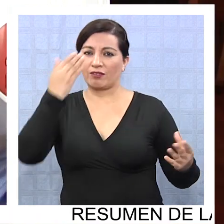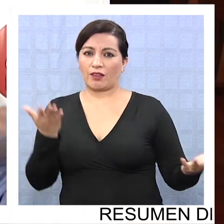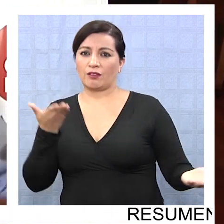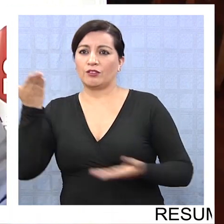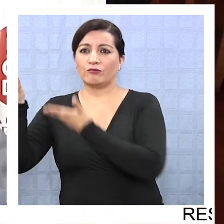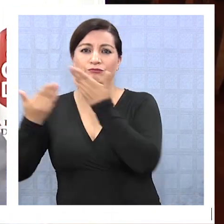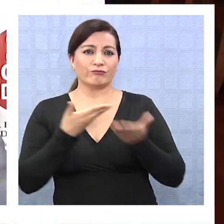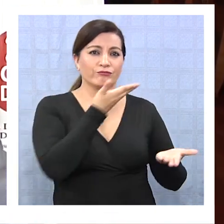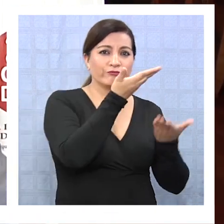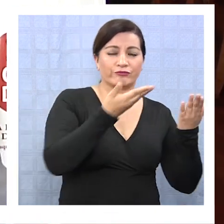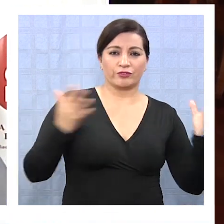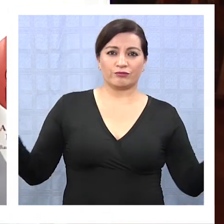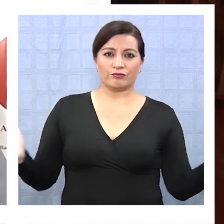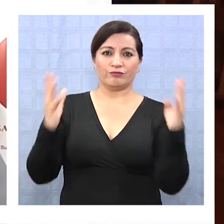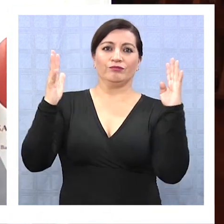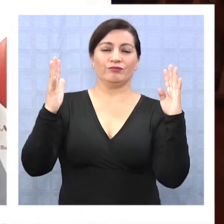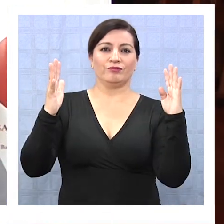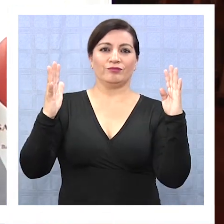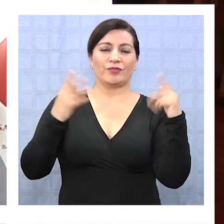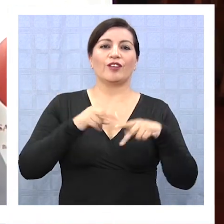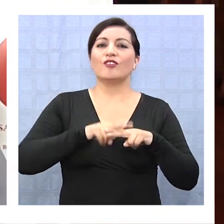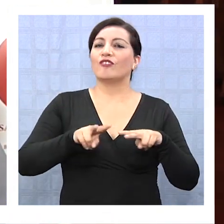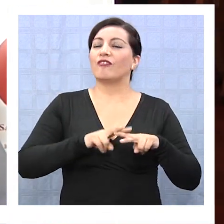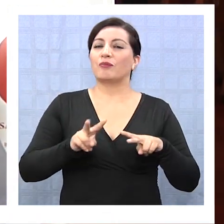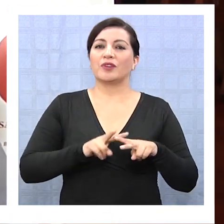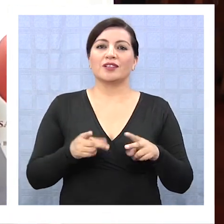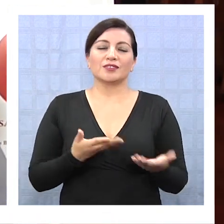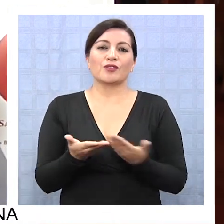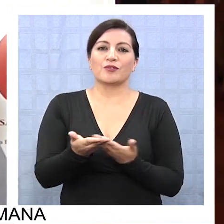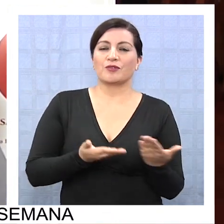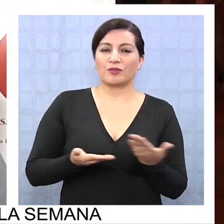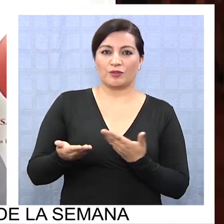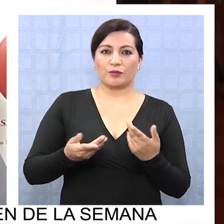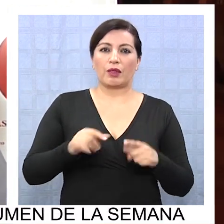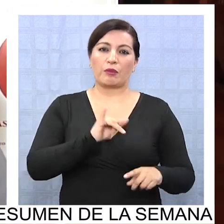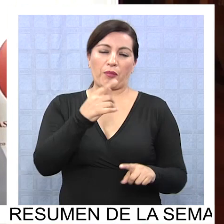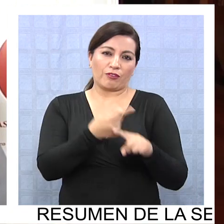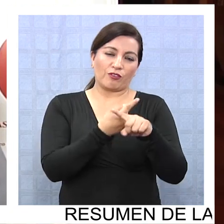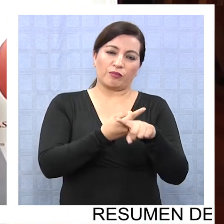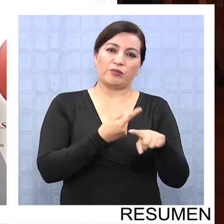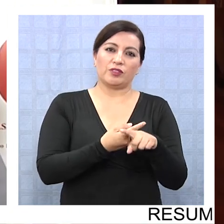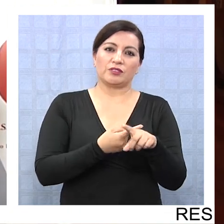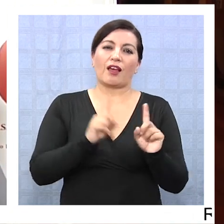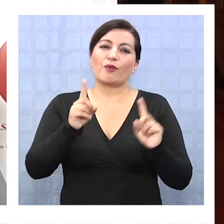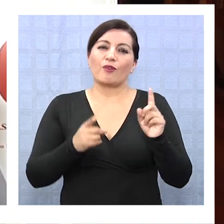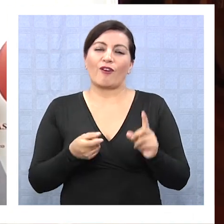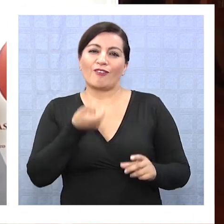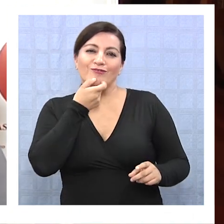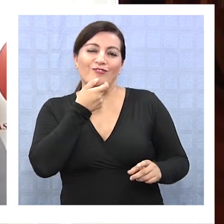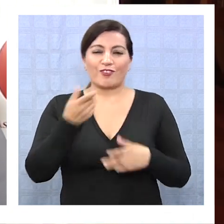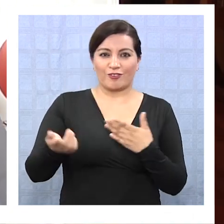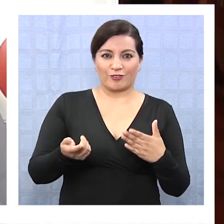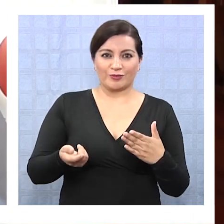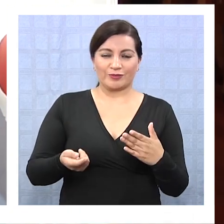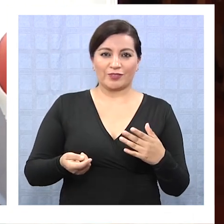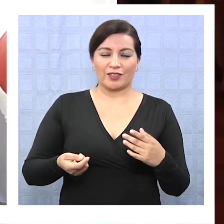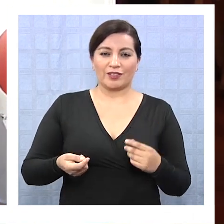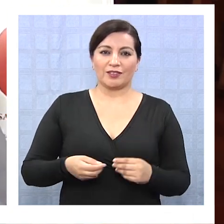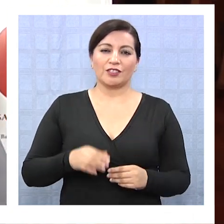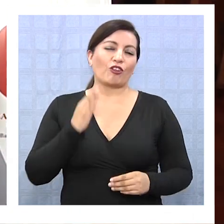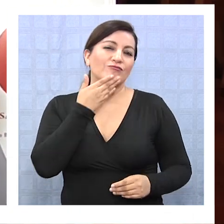un formato que es nuevo, pero que lo vamos a hacer bien interactivo con un pequeño conversatorio, con alguna broma, con